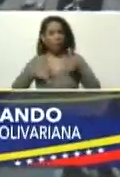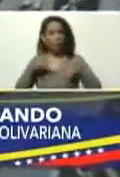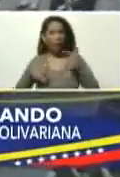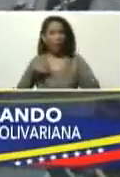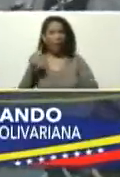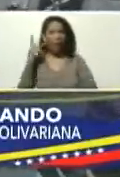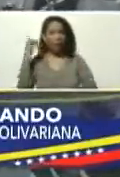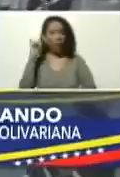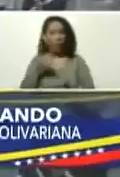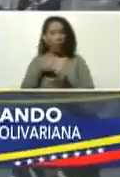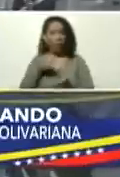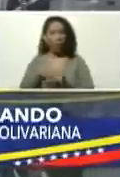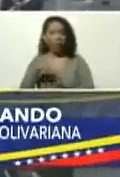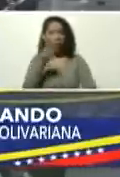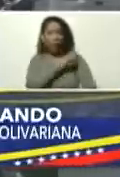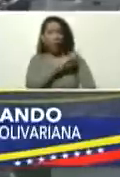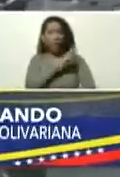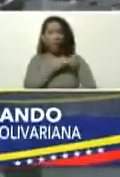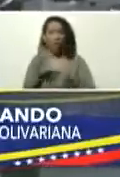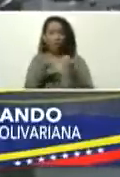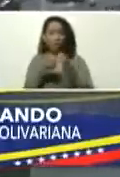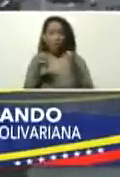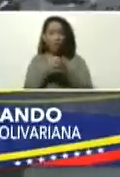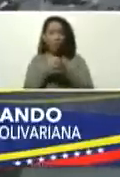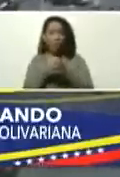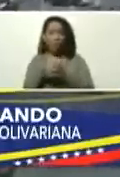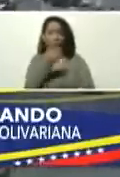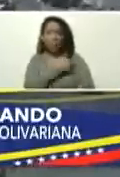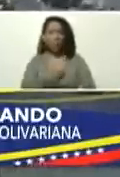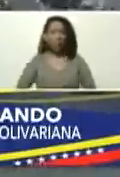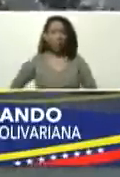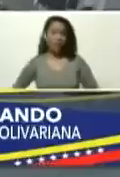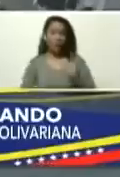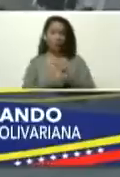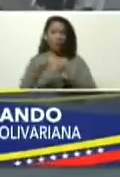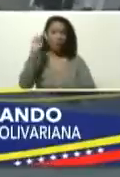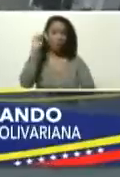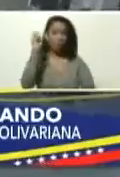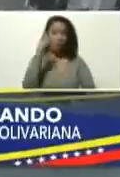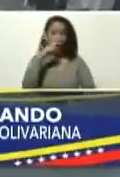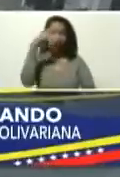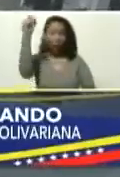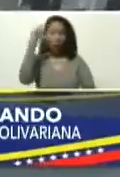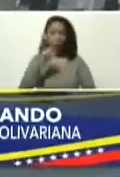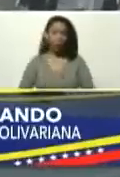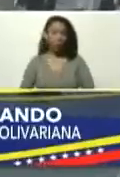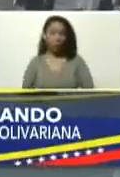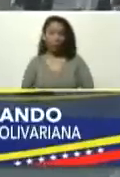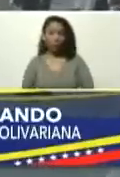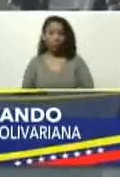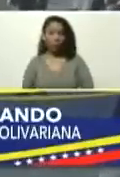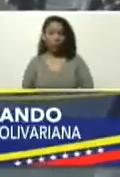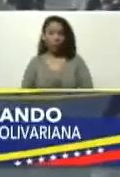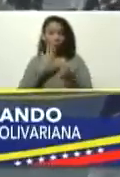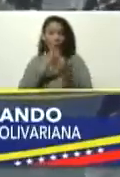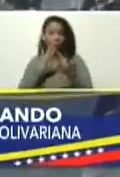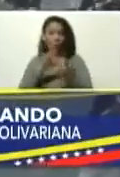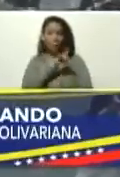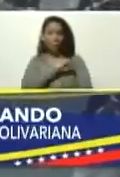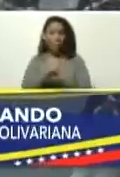presente el comandante en jefe del cuerpo castrense, presidente constitucional Nicolás Maduro. Transmisión de mando